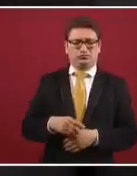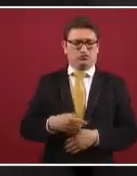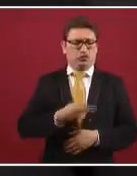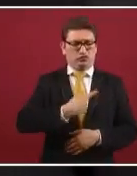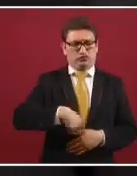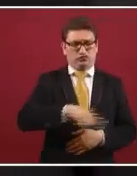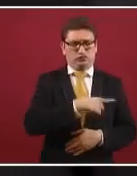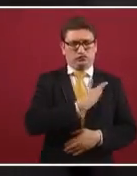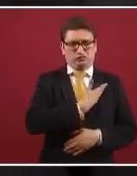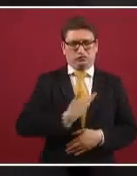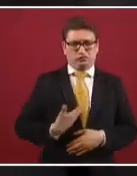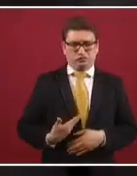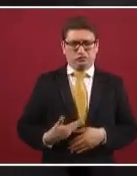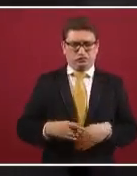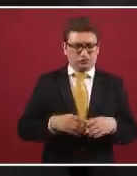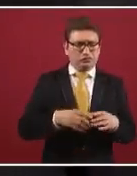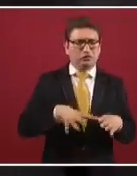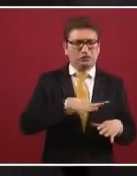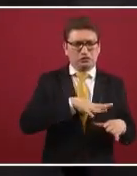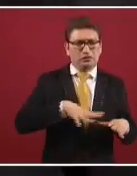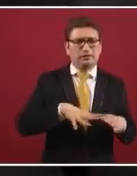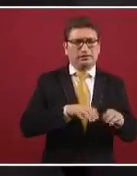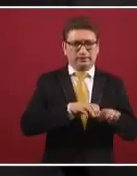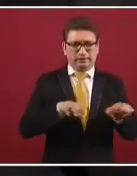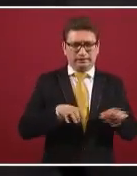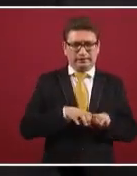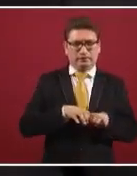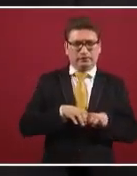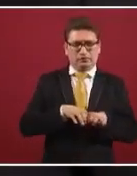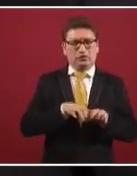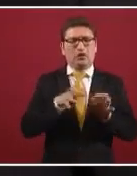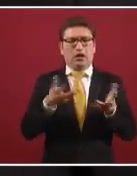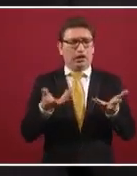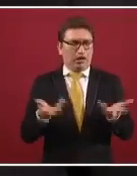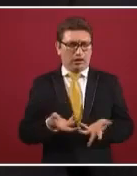Ejecutivo a escribir